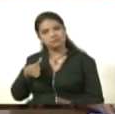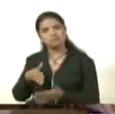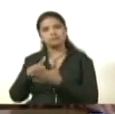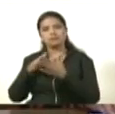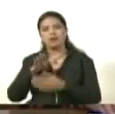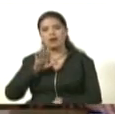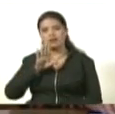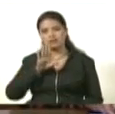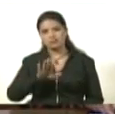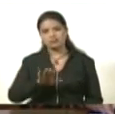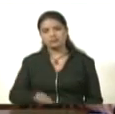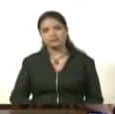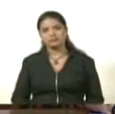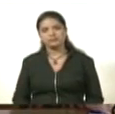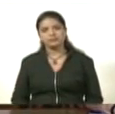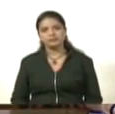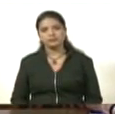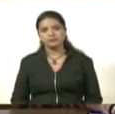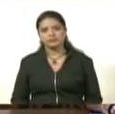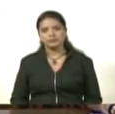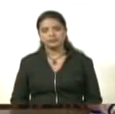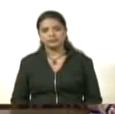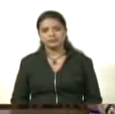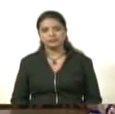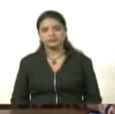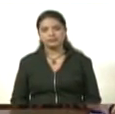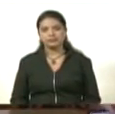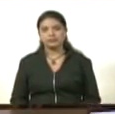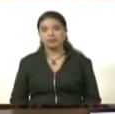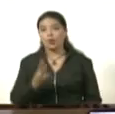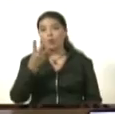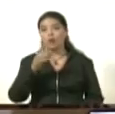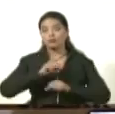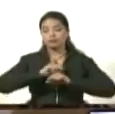atacado de la forma que fue atacada.